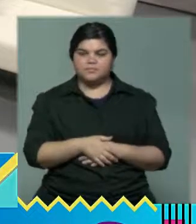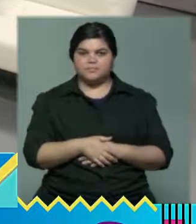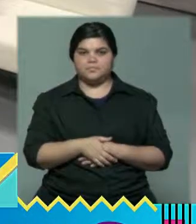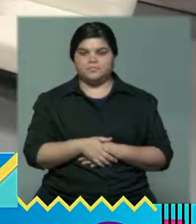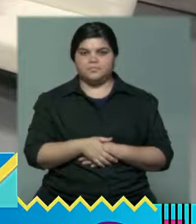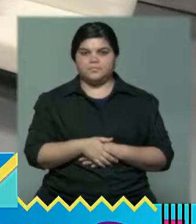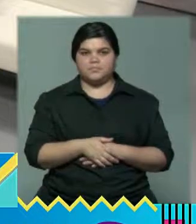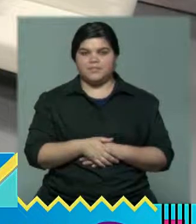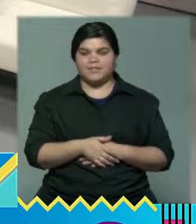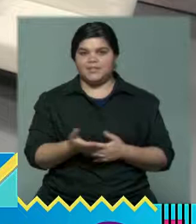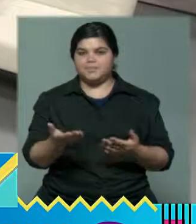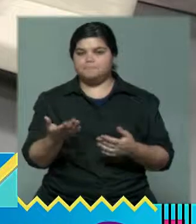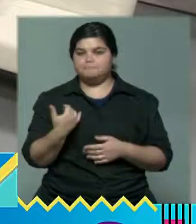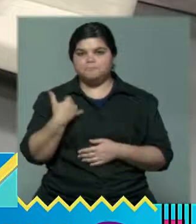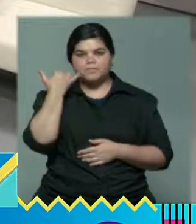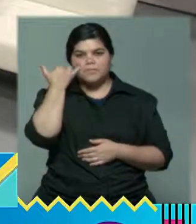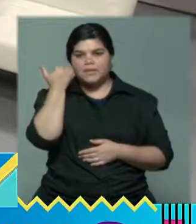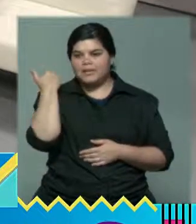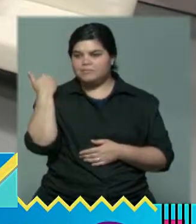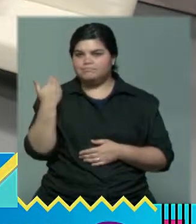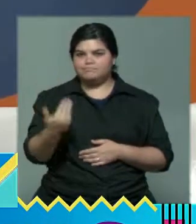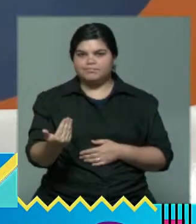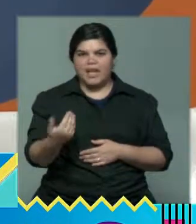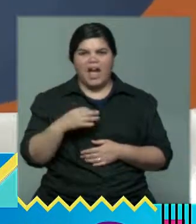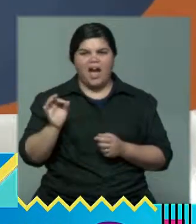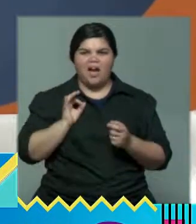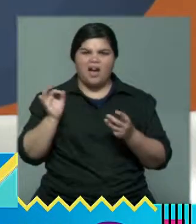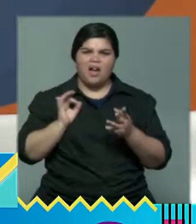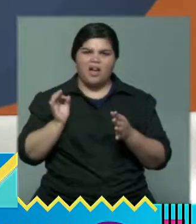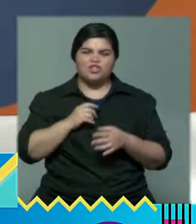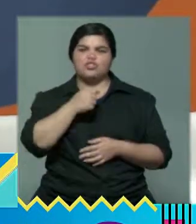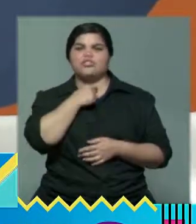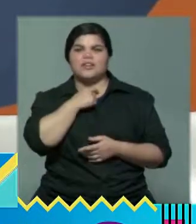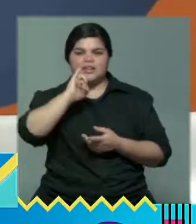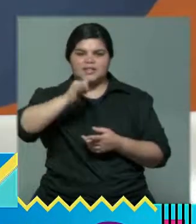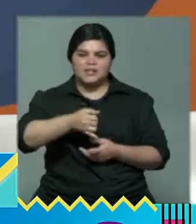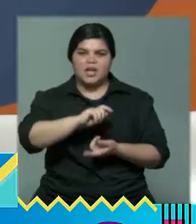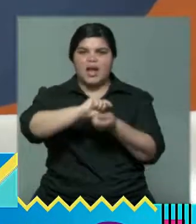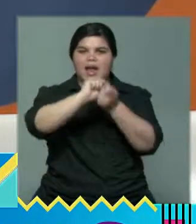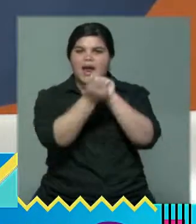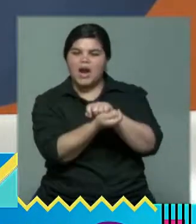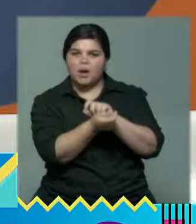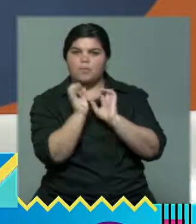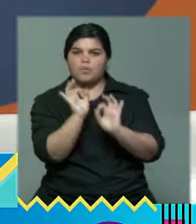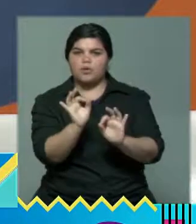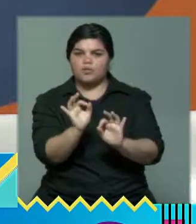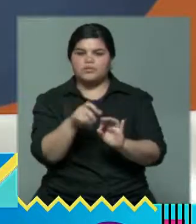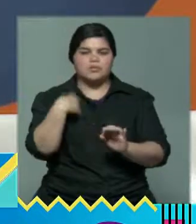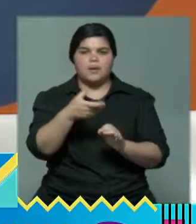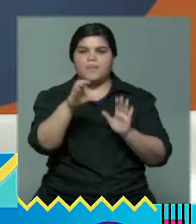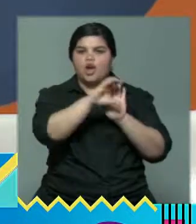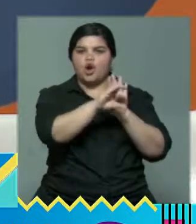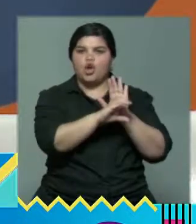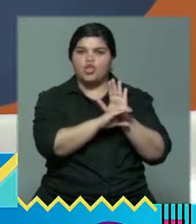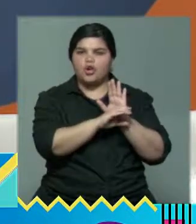Mirá, hace ya varios años que se vienen haciendo intentos de reforma integral porque lo que se le ha hecho al código permanentemente son